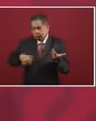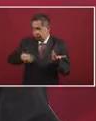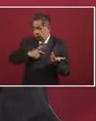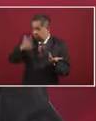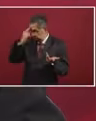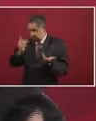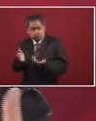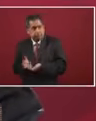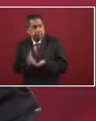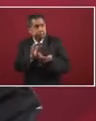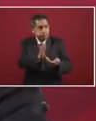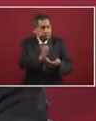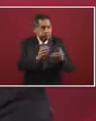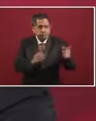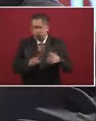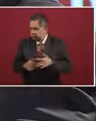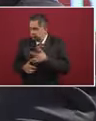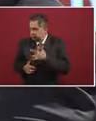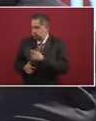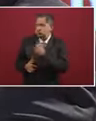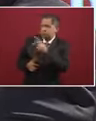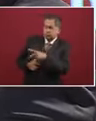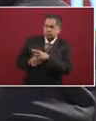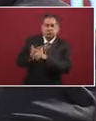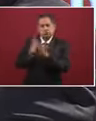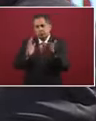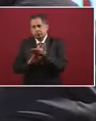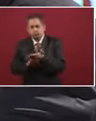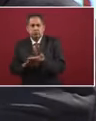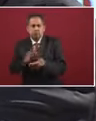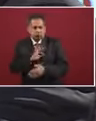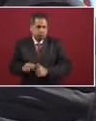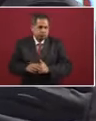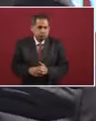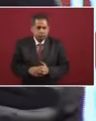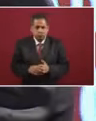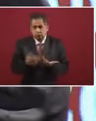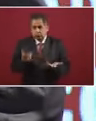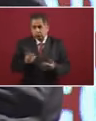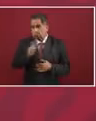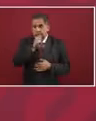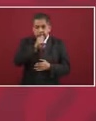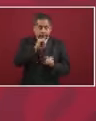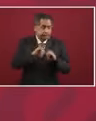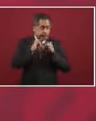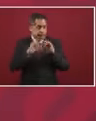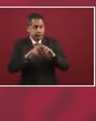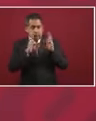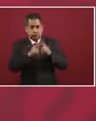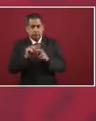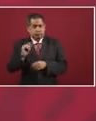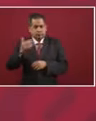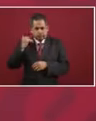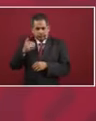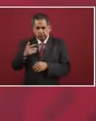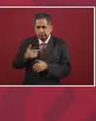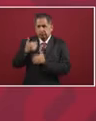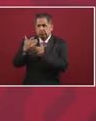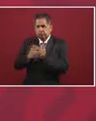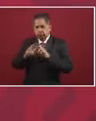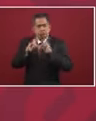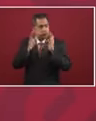de México, sí han tomado en cuenta lo que se les ha dicho. En este caso todavía no hacemos la reunión porque es muy reciente, pero en cuanto la hagamos,